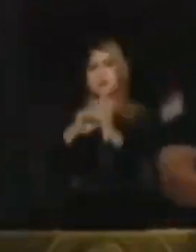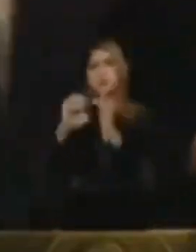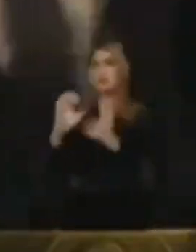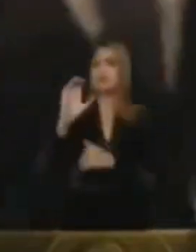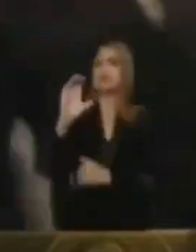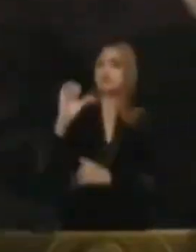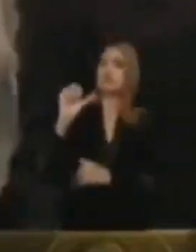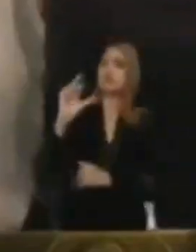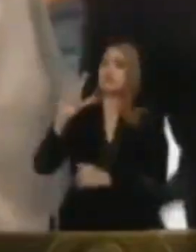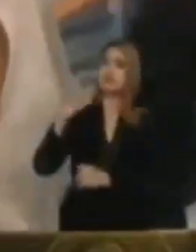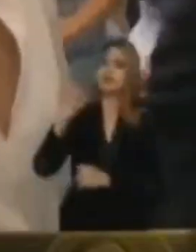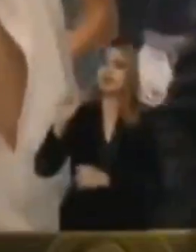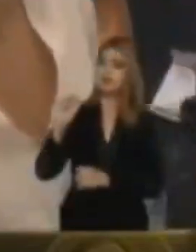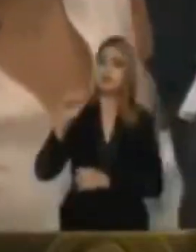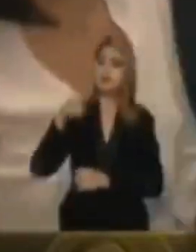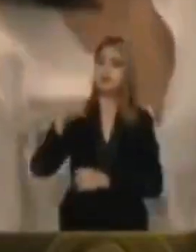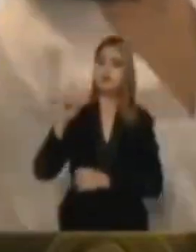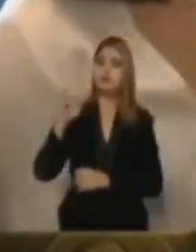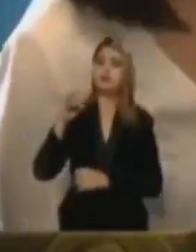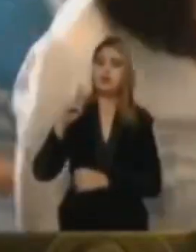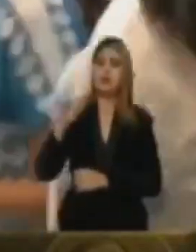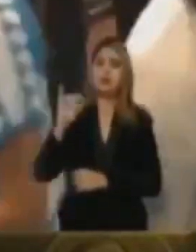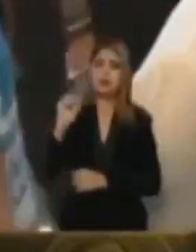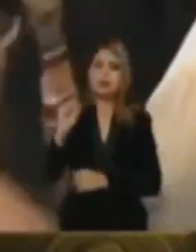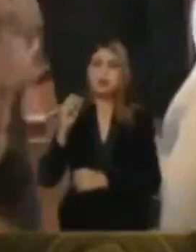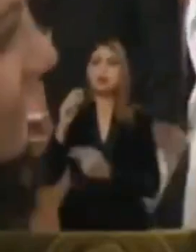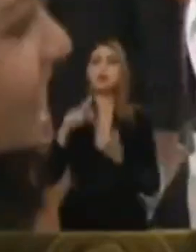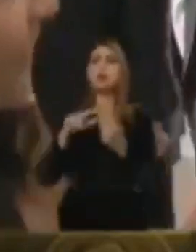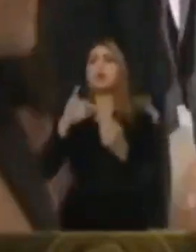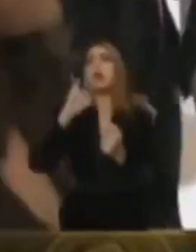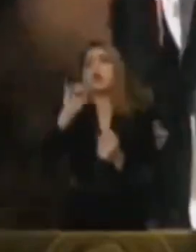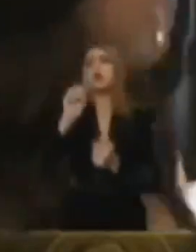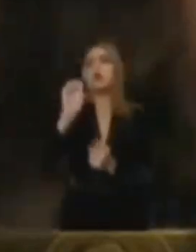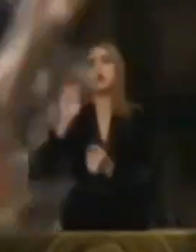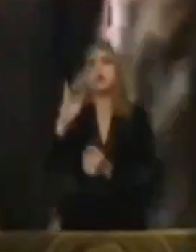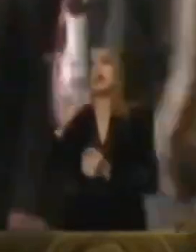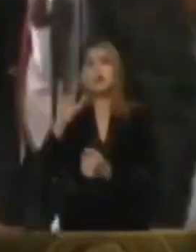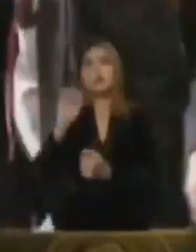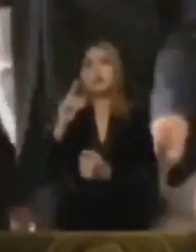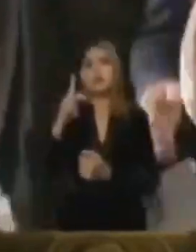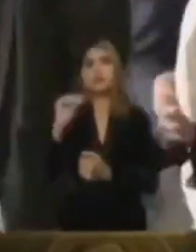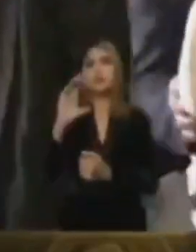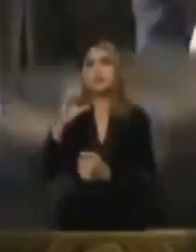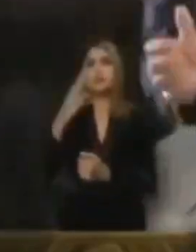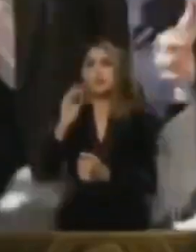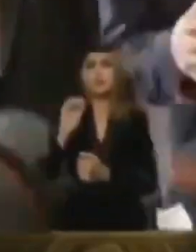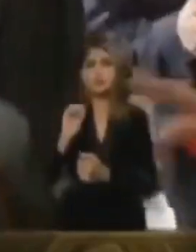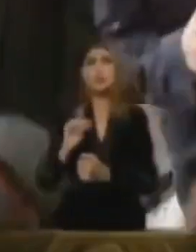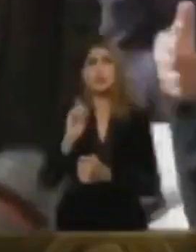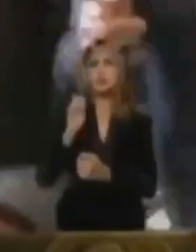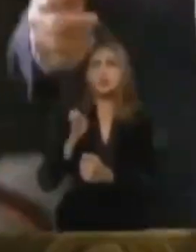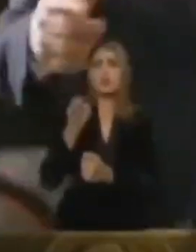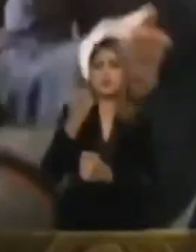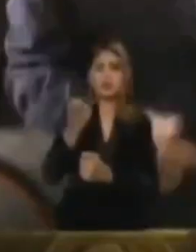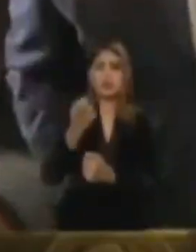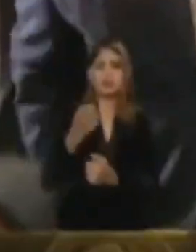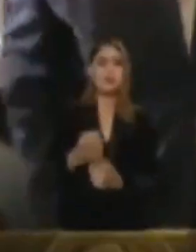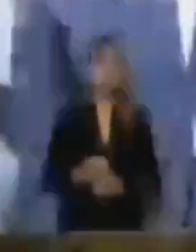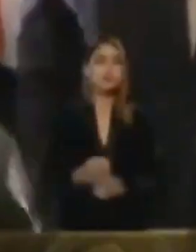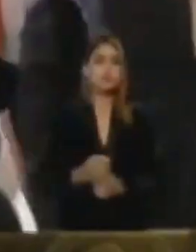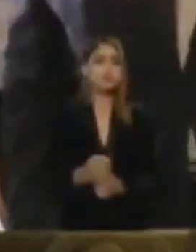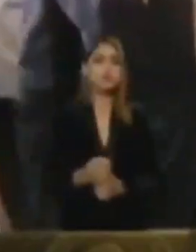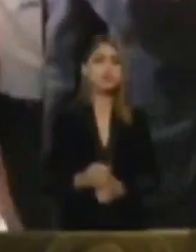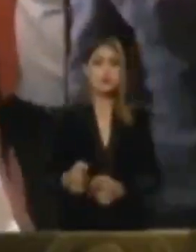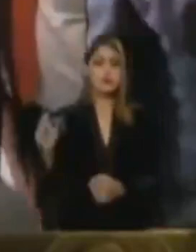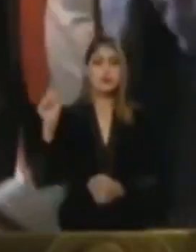Carlos Monsiváis, como José Emilio Pacheco, y que sin duda también se estará manifestando el